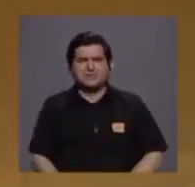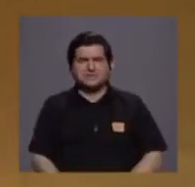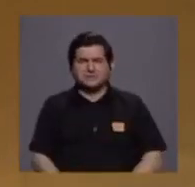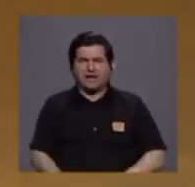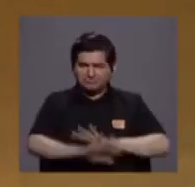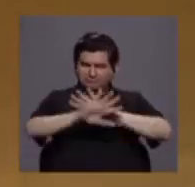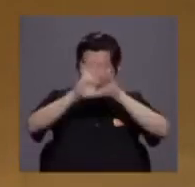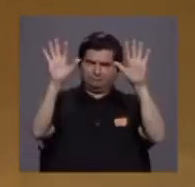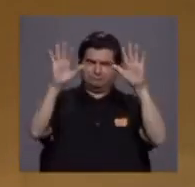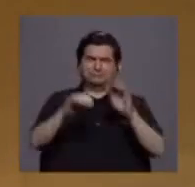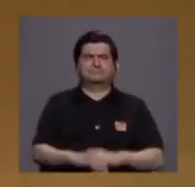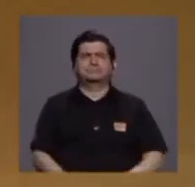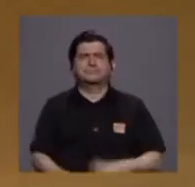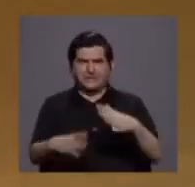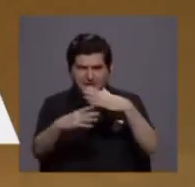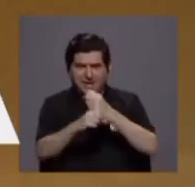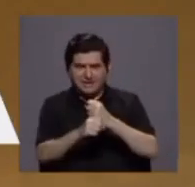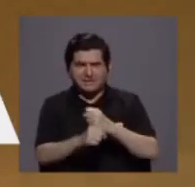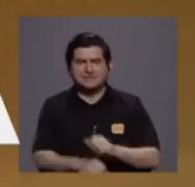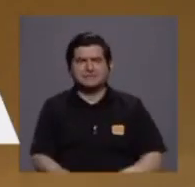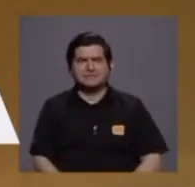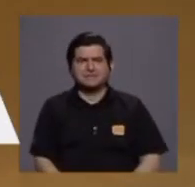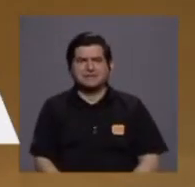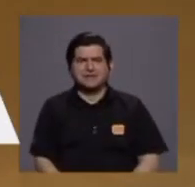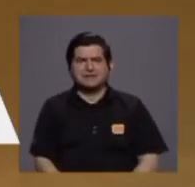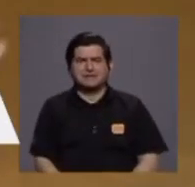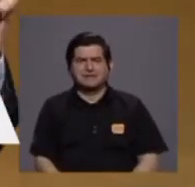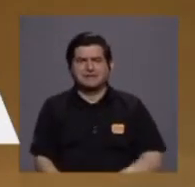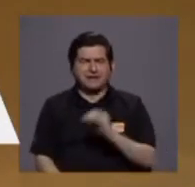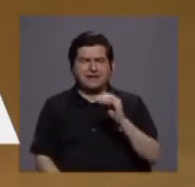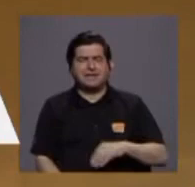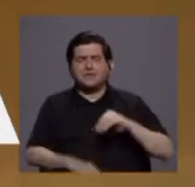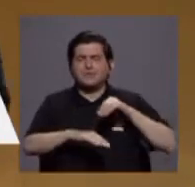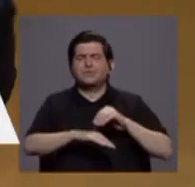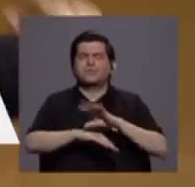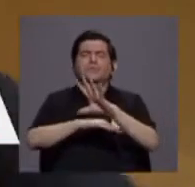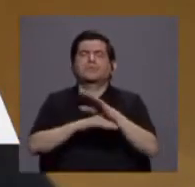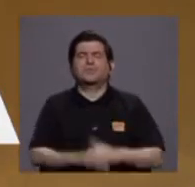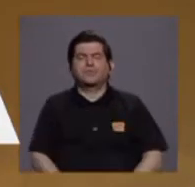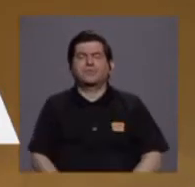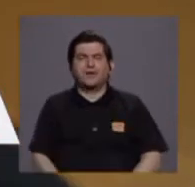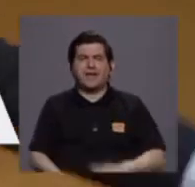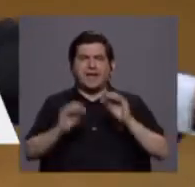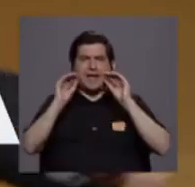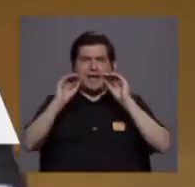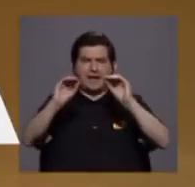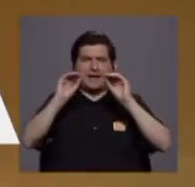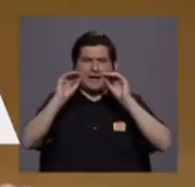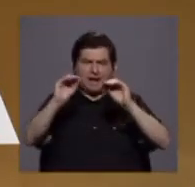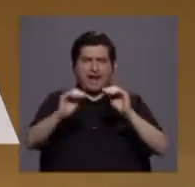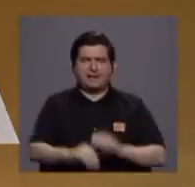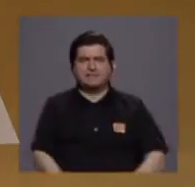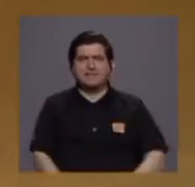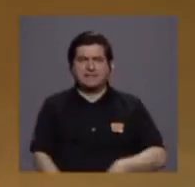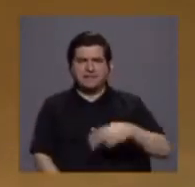explícito, tan claro y tan inspirado a la cátedra